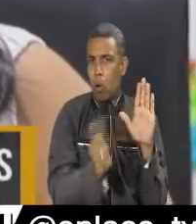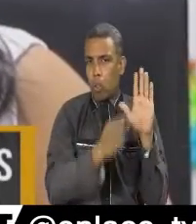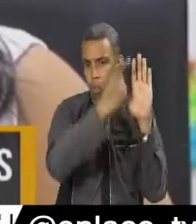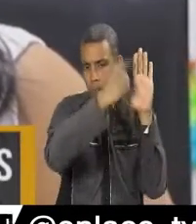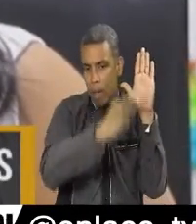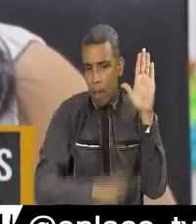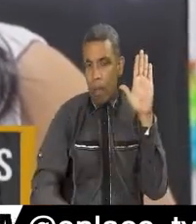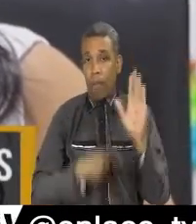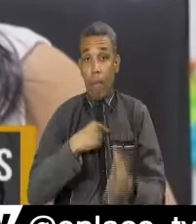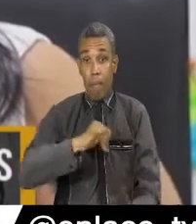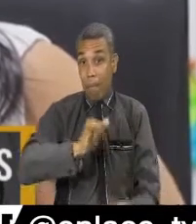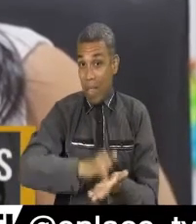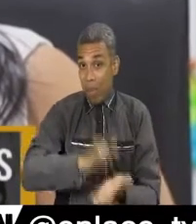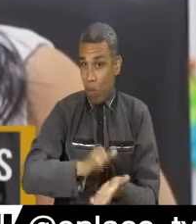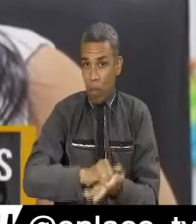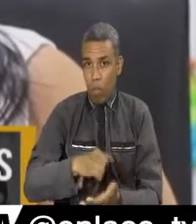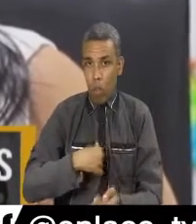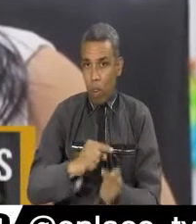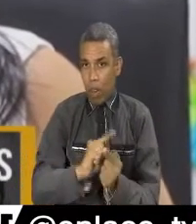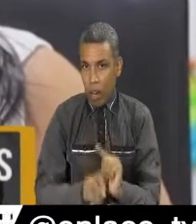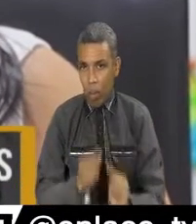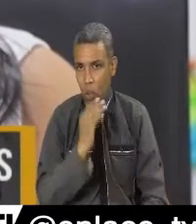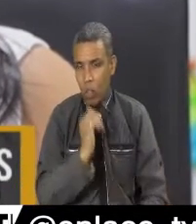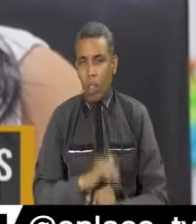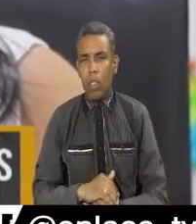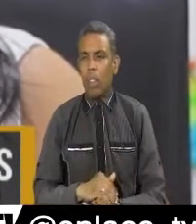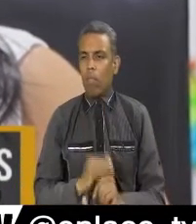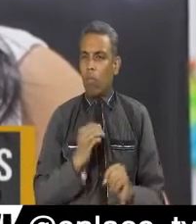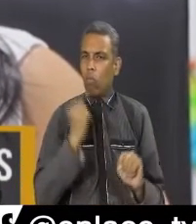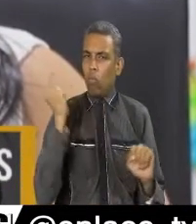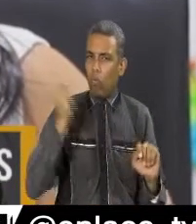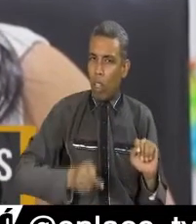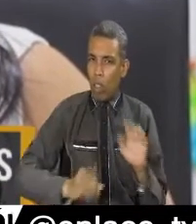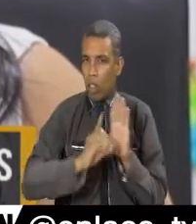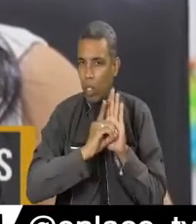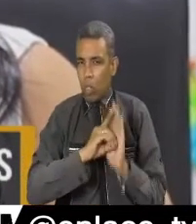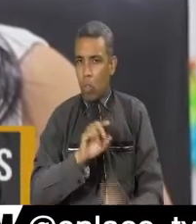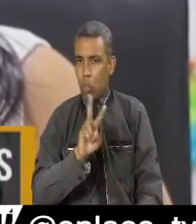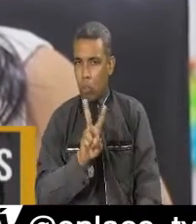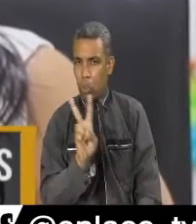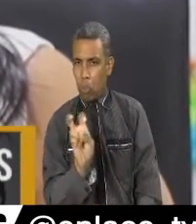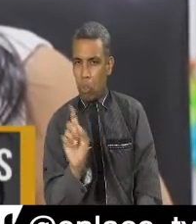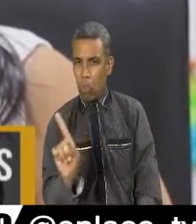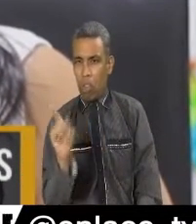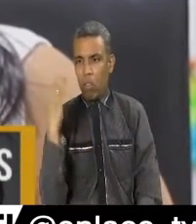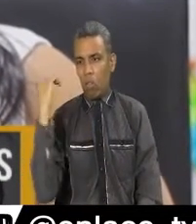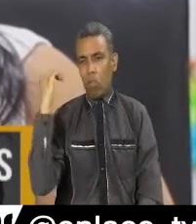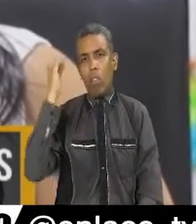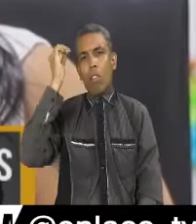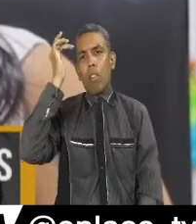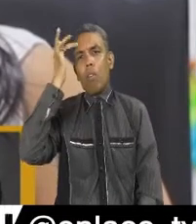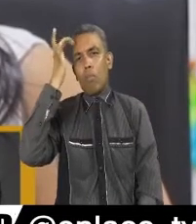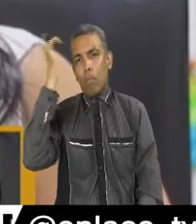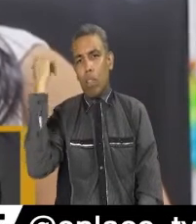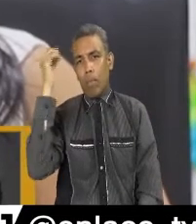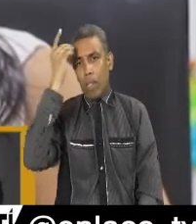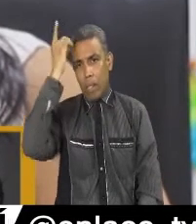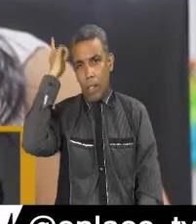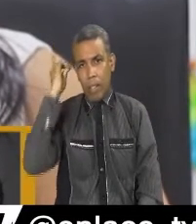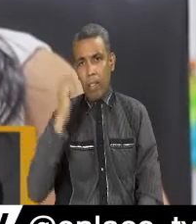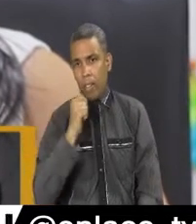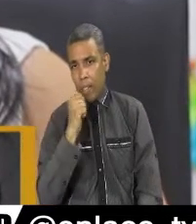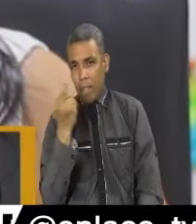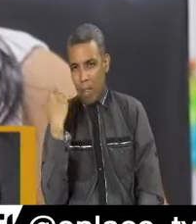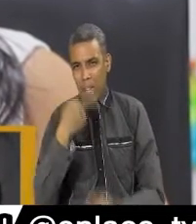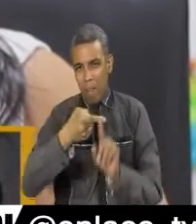señor alcalde expidió el decreto 271 como compromiso, lo habíamos mencionado, luego de que en el Consejo de Seguridad del mes de mayo se